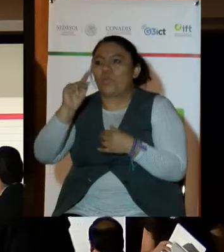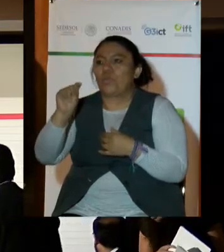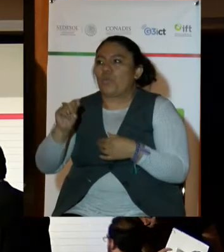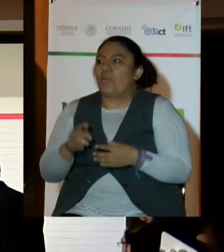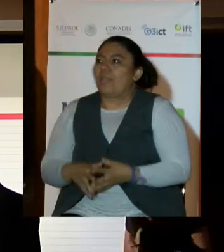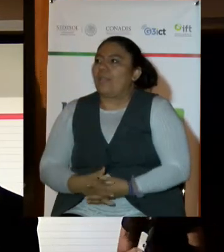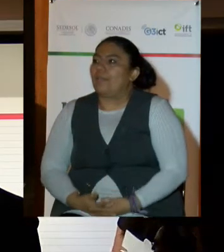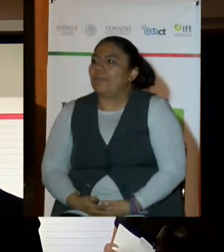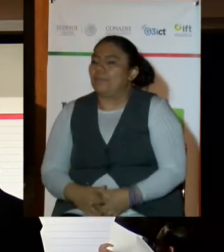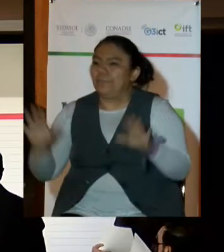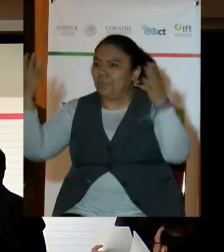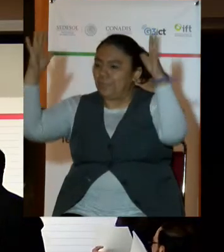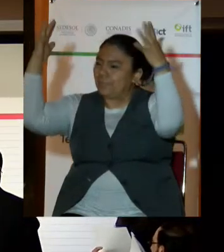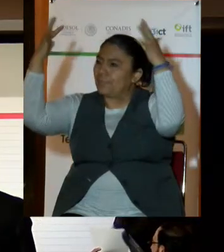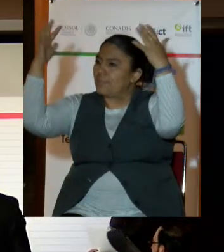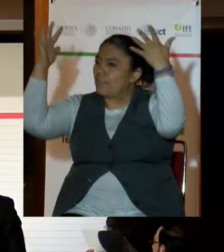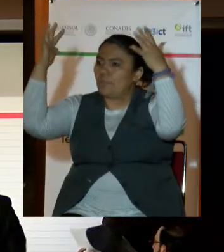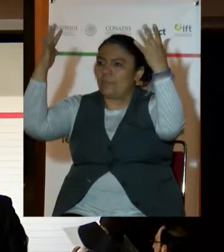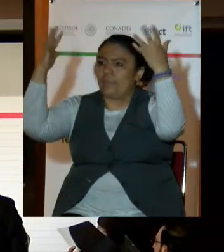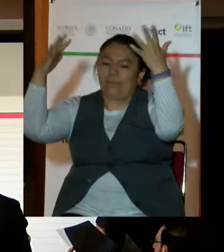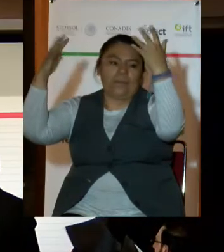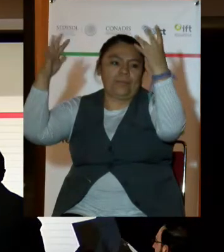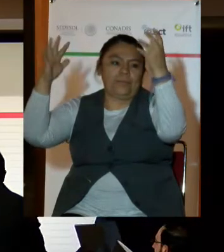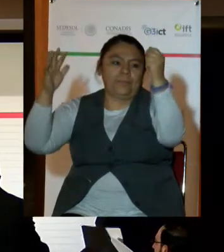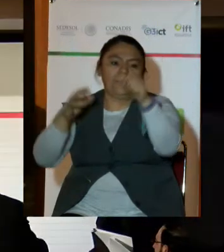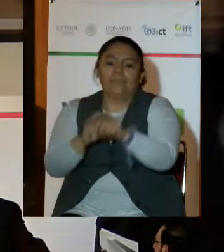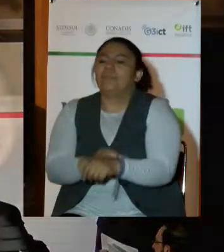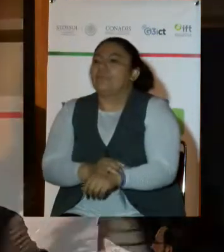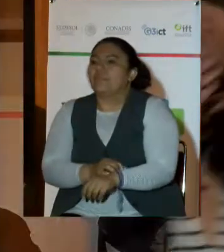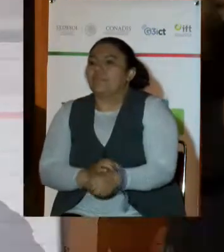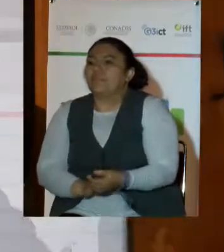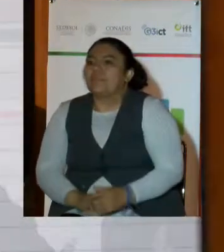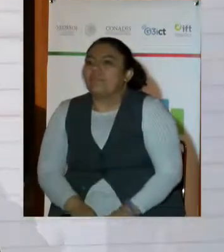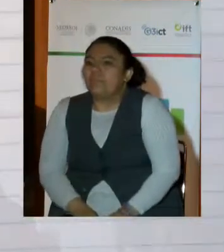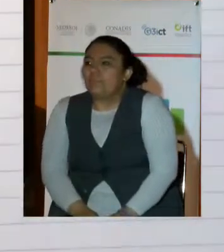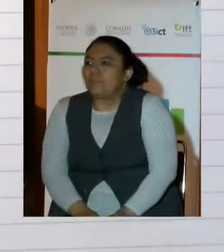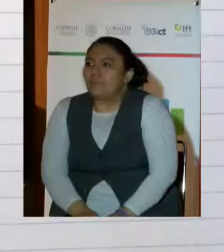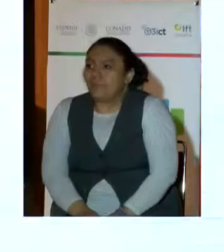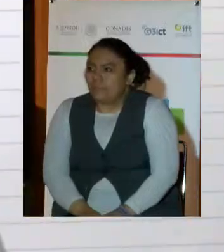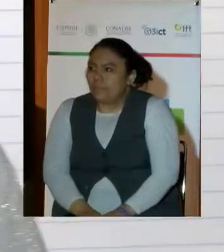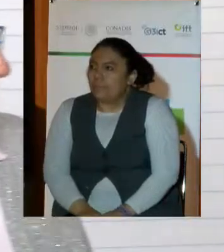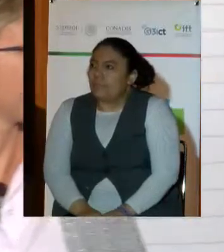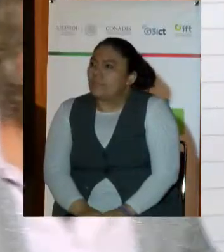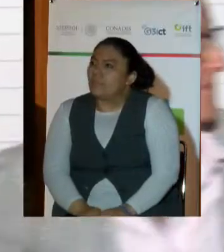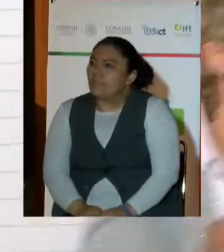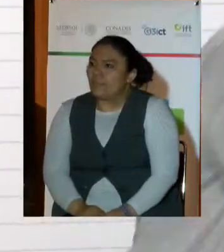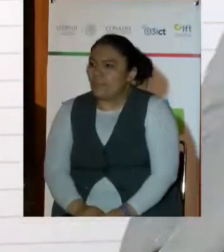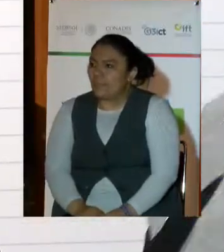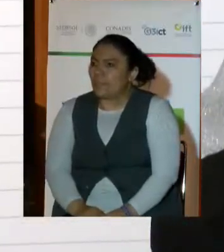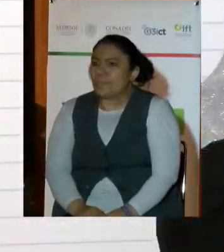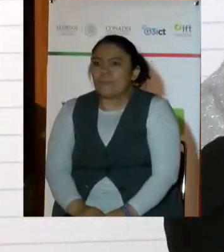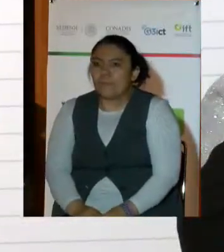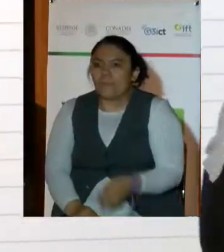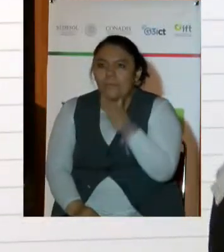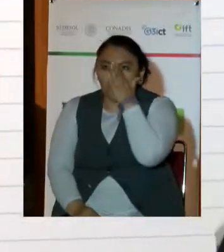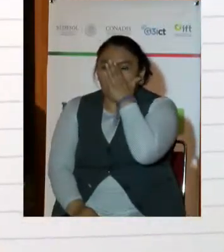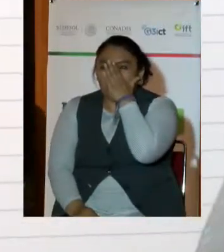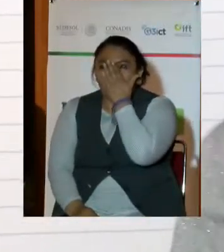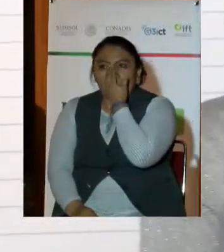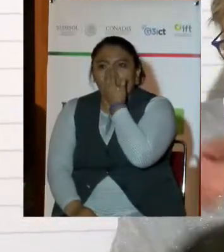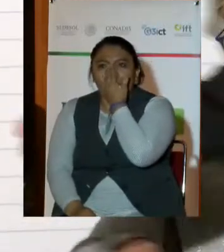su participación. También a Ricardo Ortiz. Se procede a la entrega de reconocimientos por el doctor Hernández Maya y el